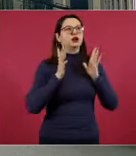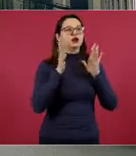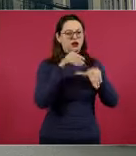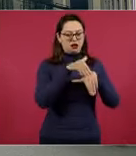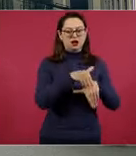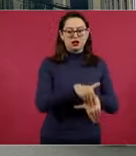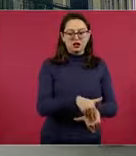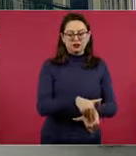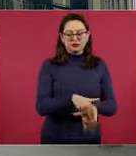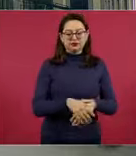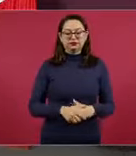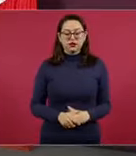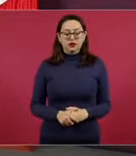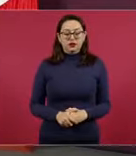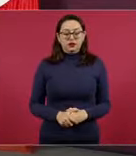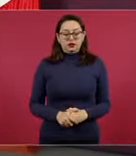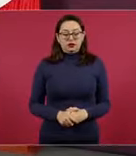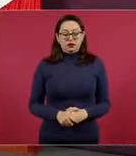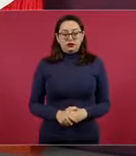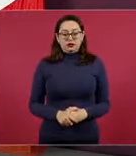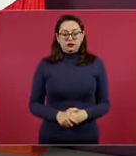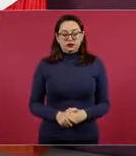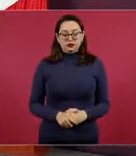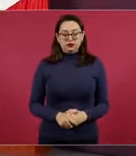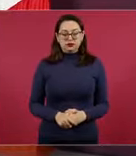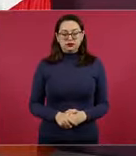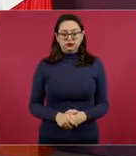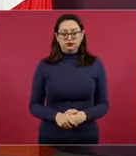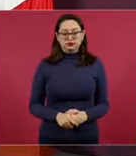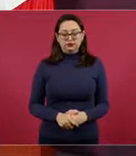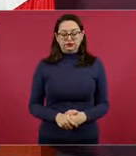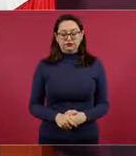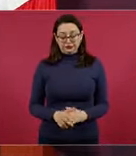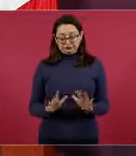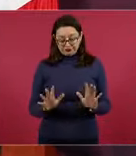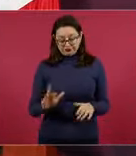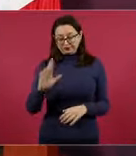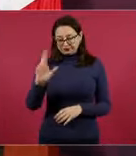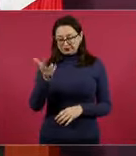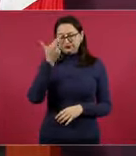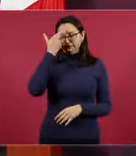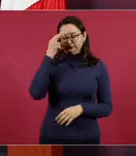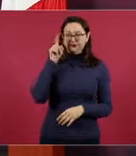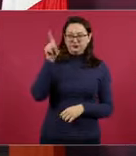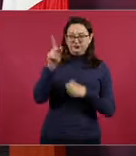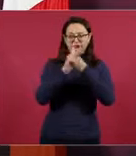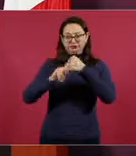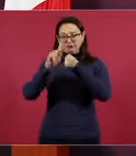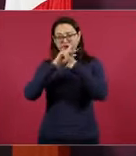Bueno, para los jóvenes, después del golpe en Chile,